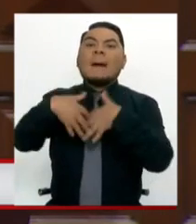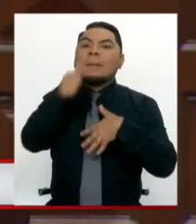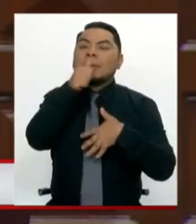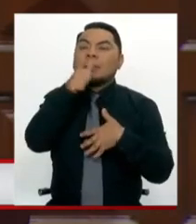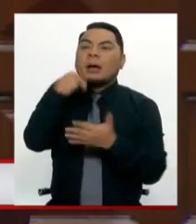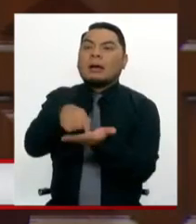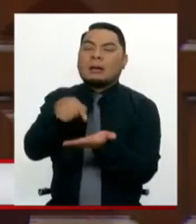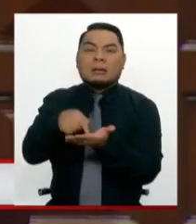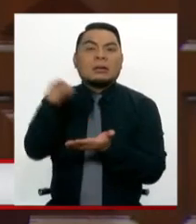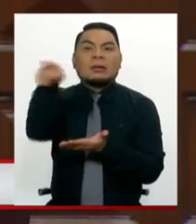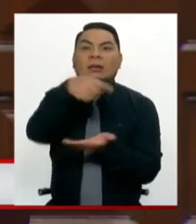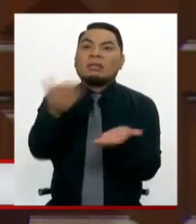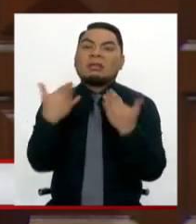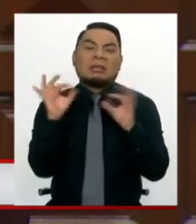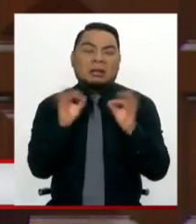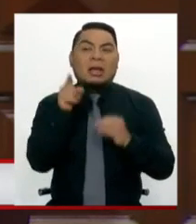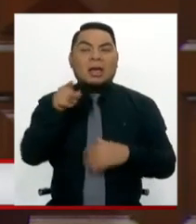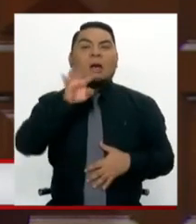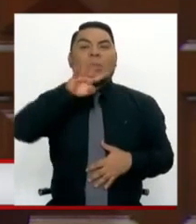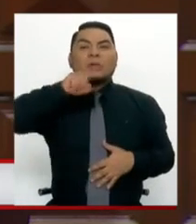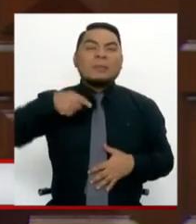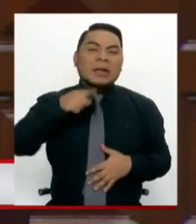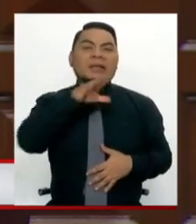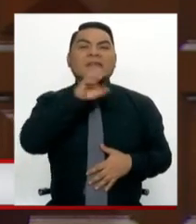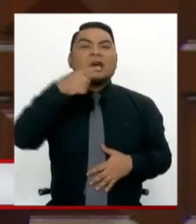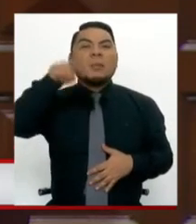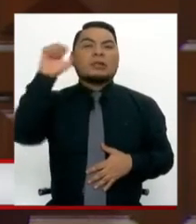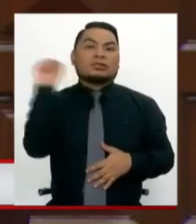privadas por más de 5.400 millones de soles.